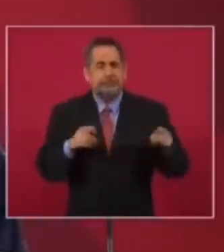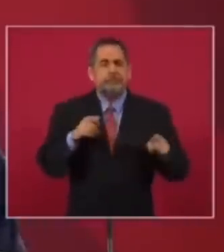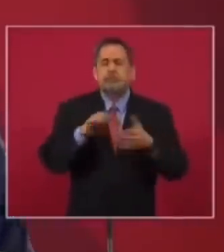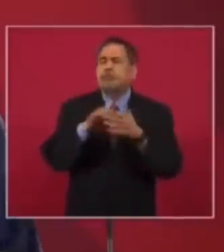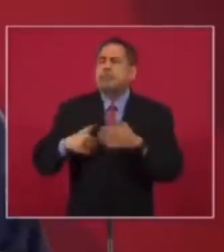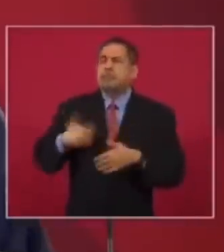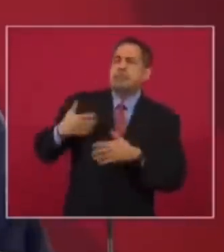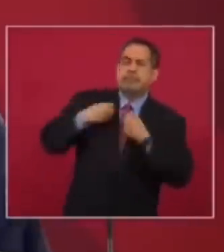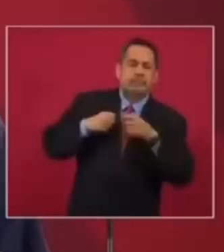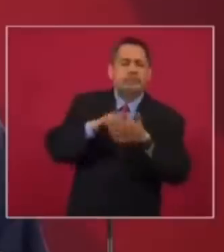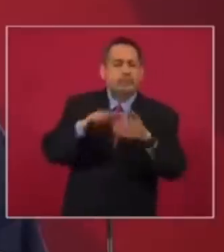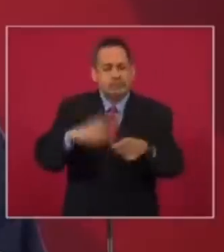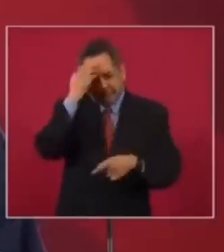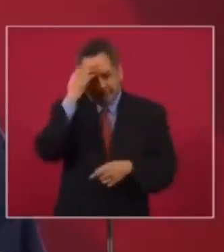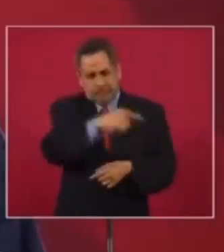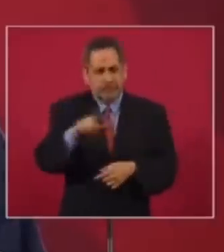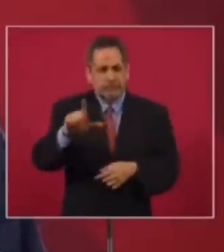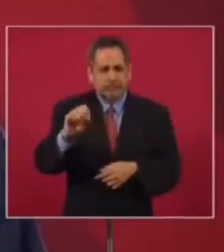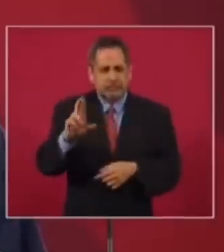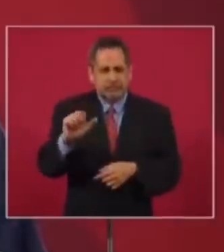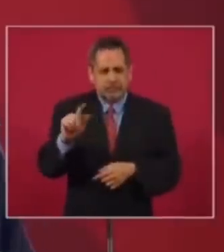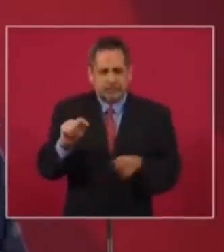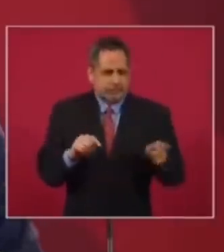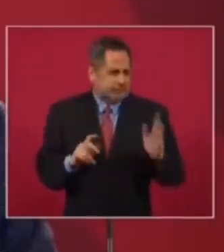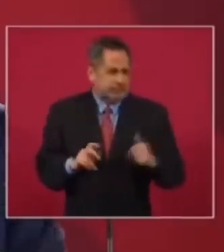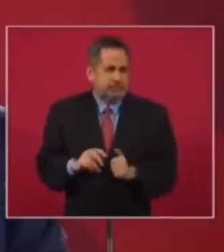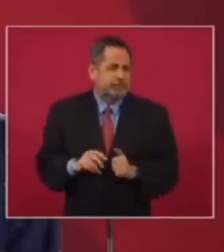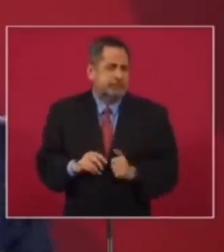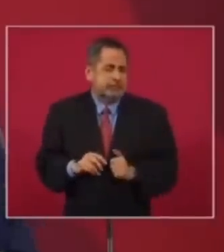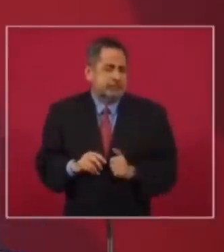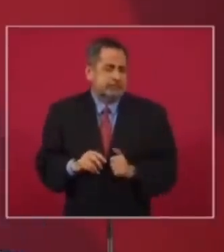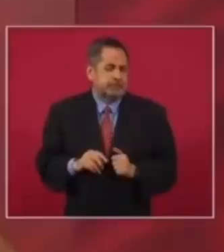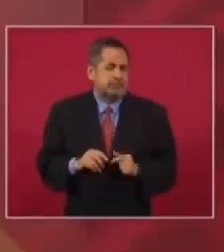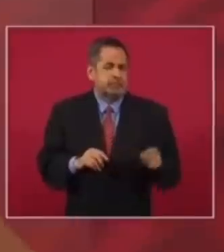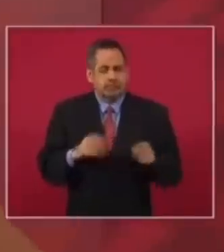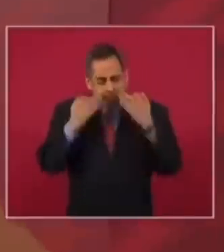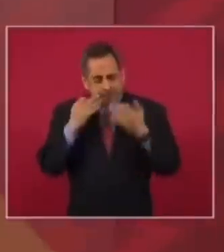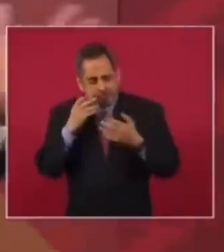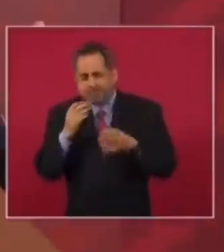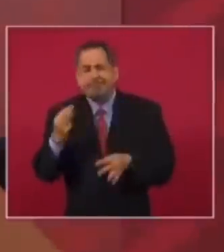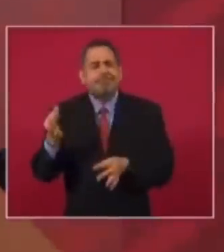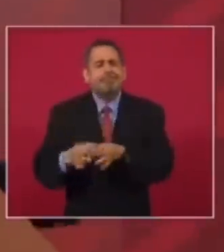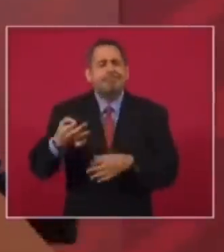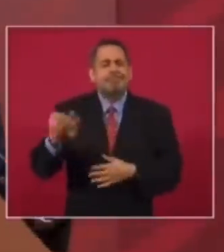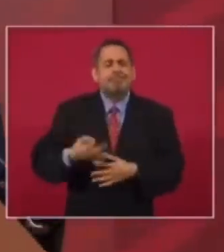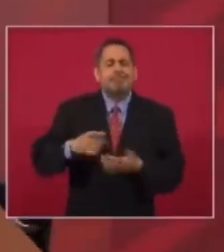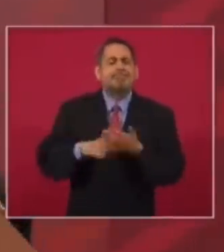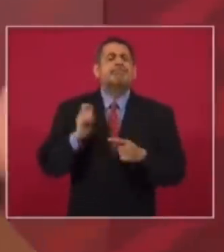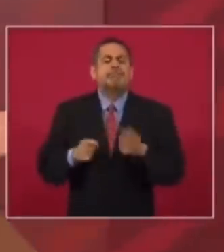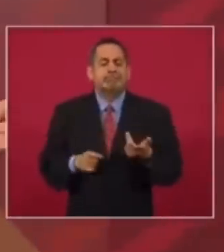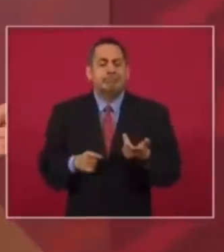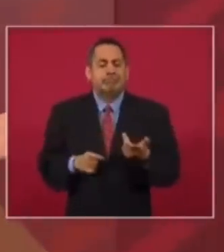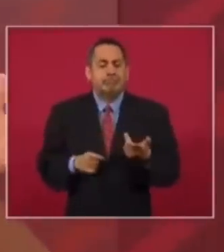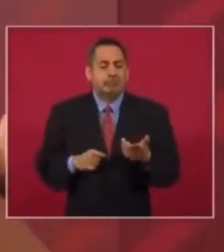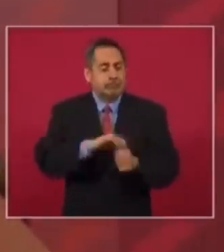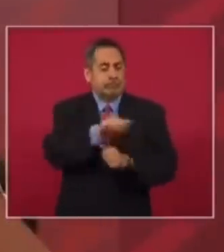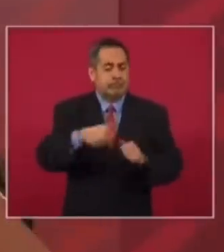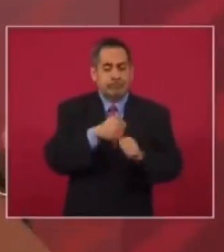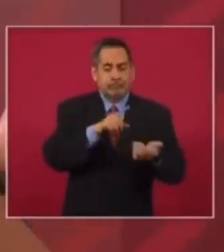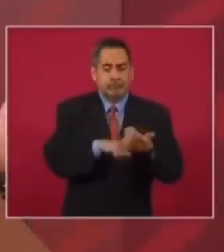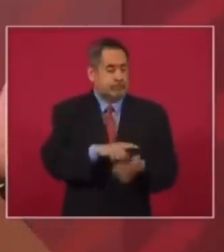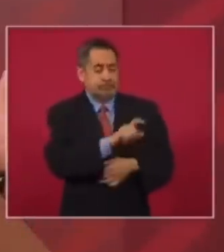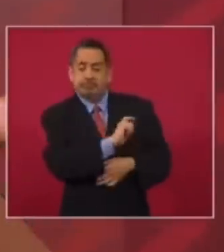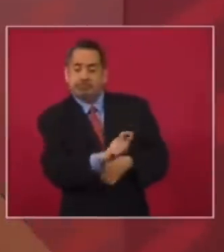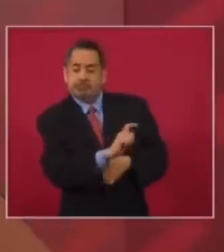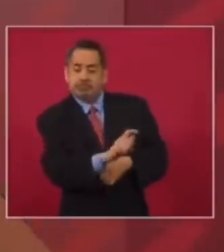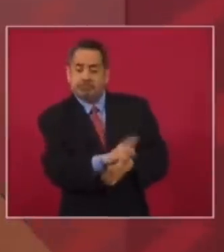por ejemplo esto de loret se está demostrando de qué final si tiene financiamiento